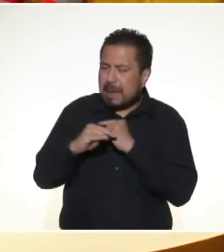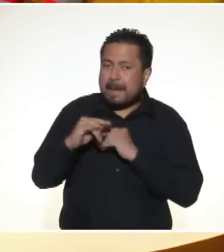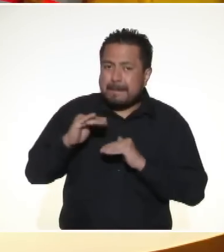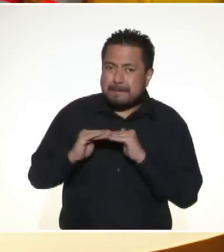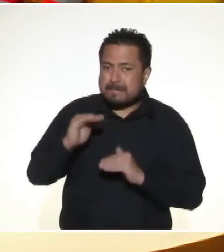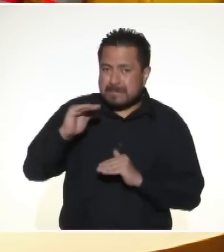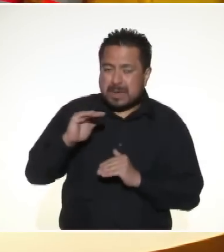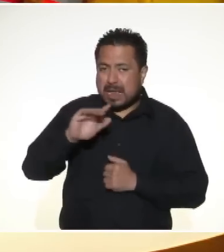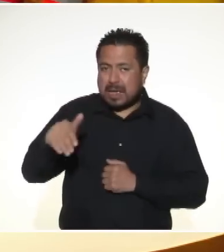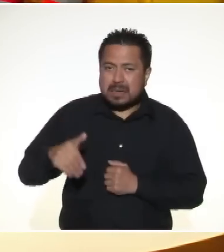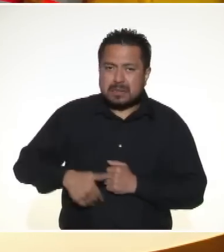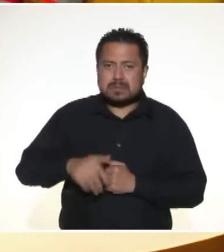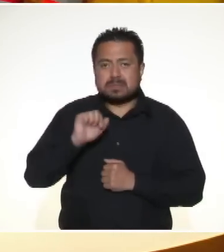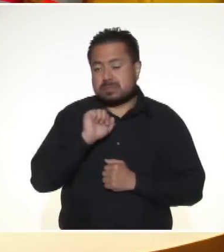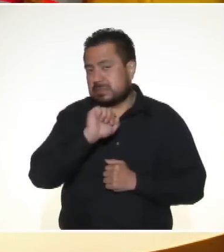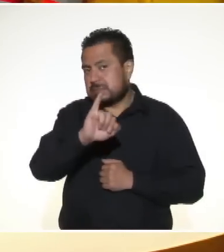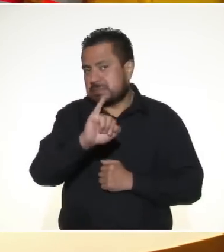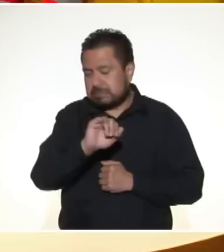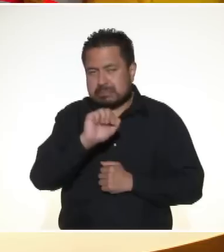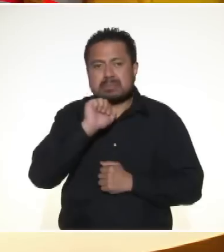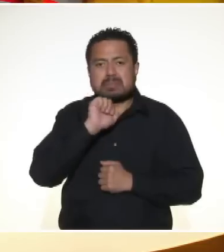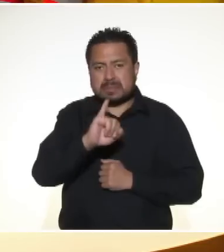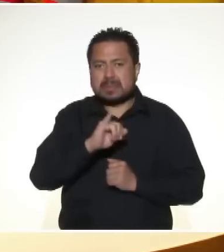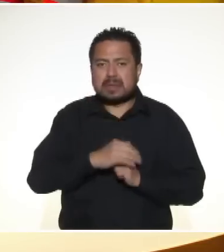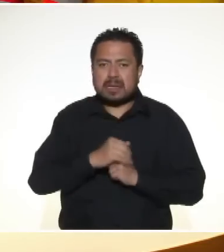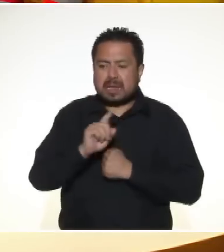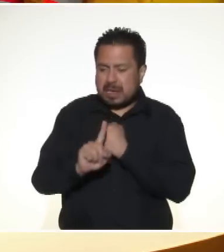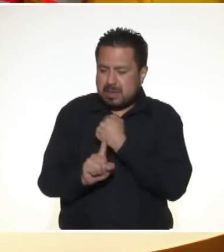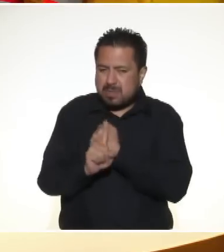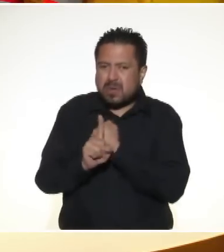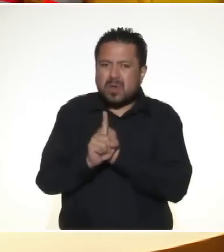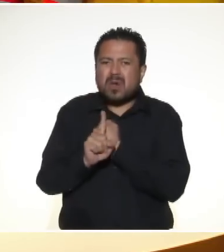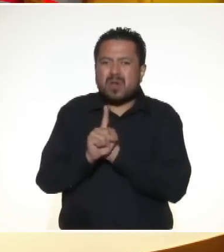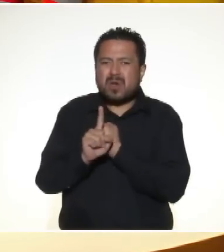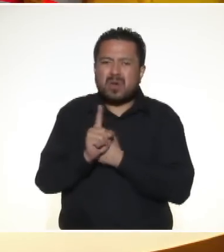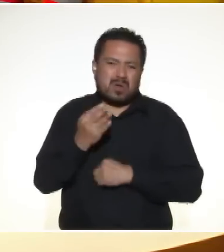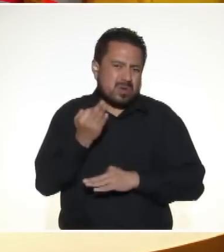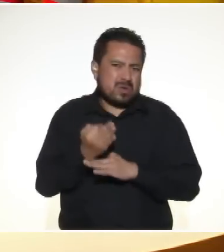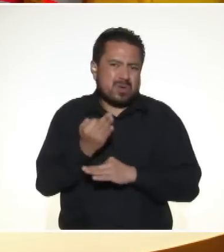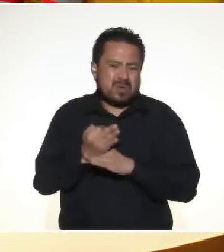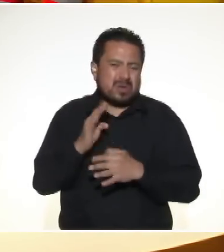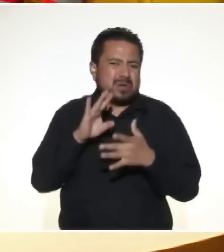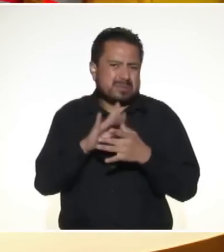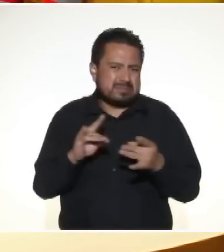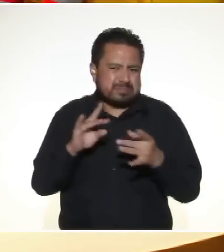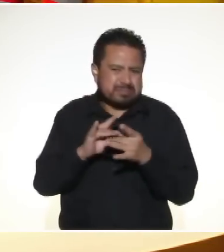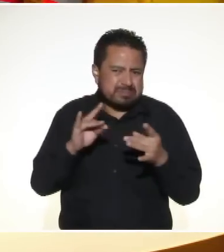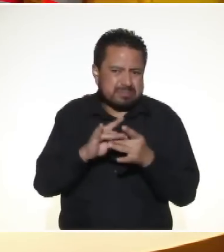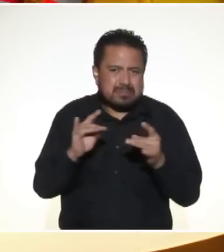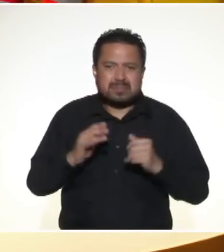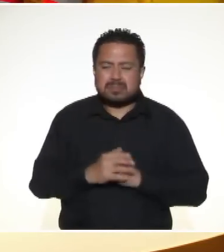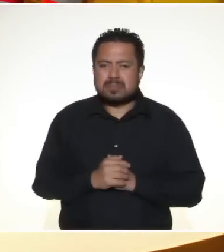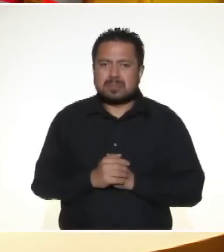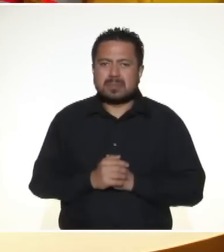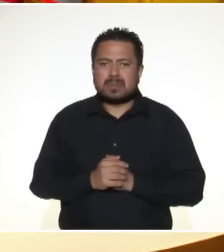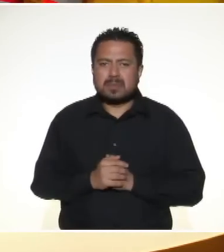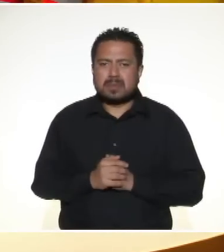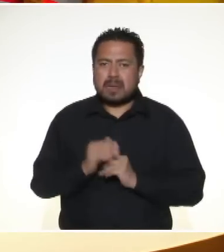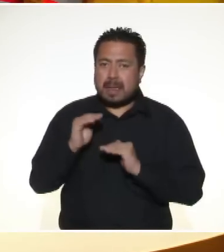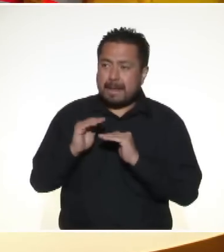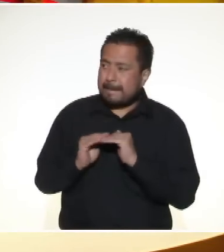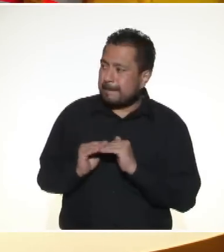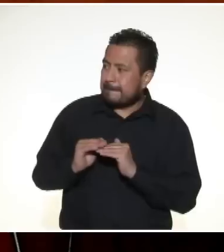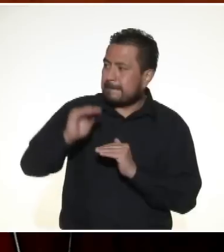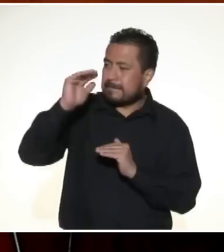en vacaciones? Sí, definitivo sí. Y el problema, y bueno, ahorita lo comentaremos, es que